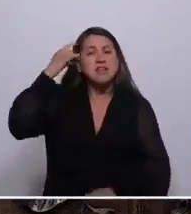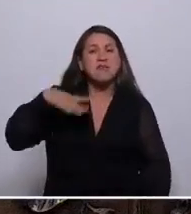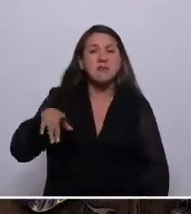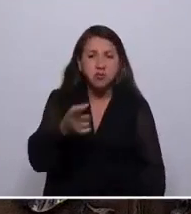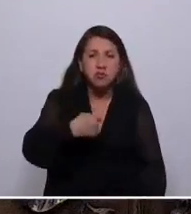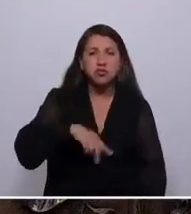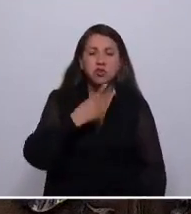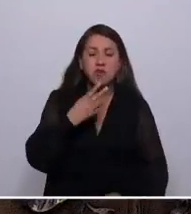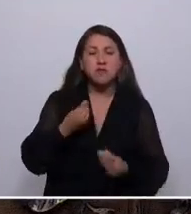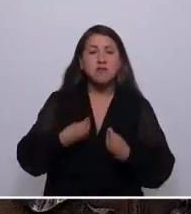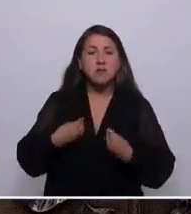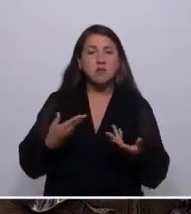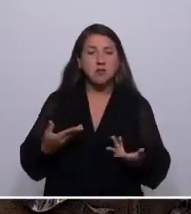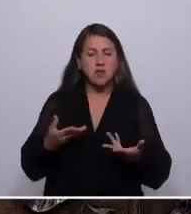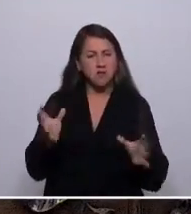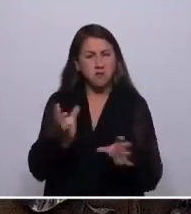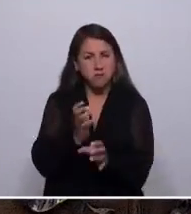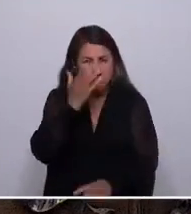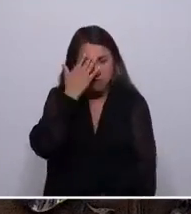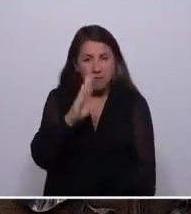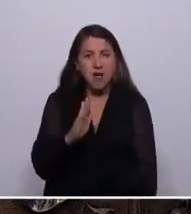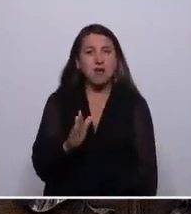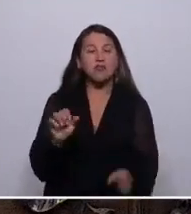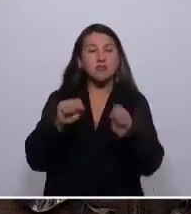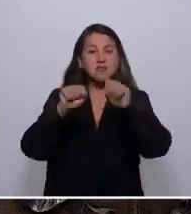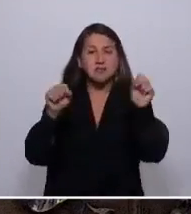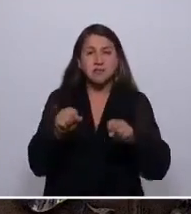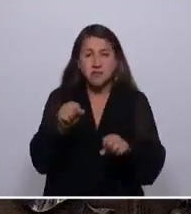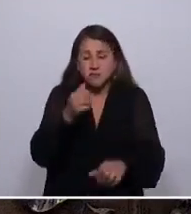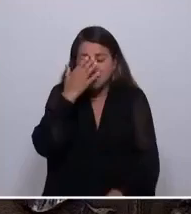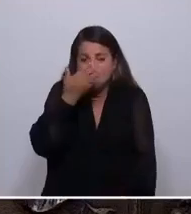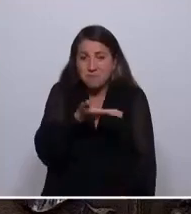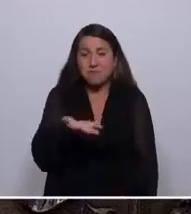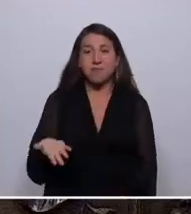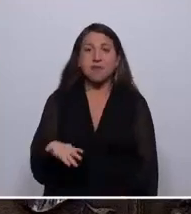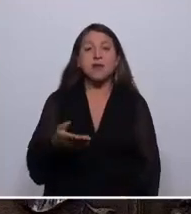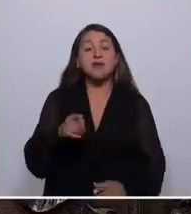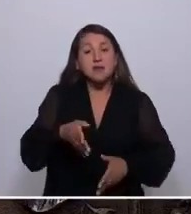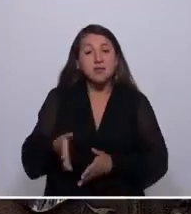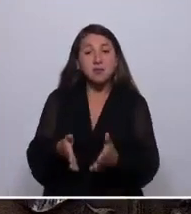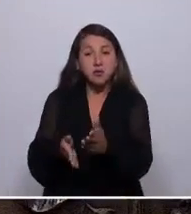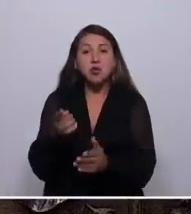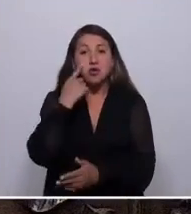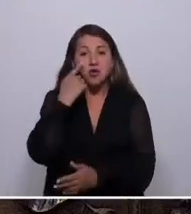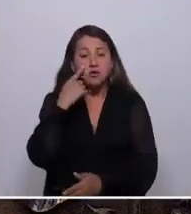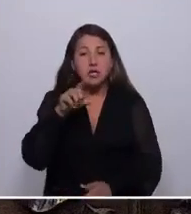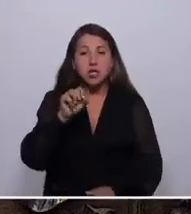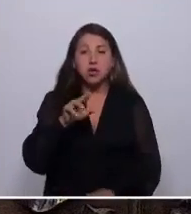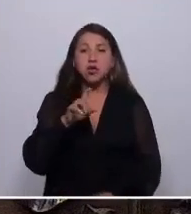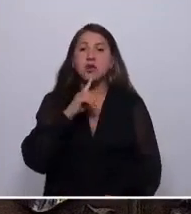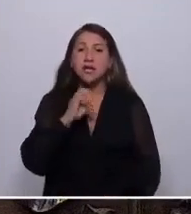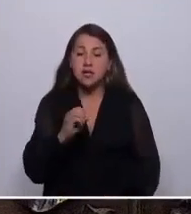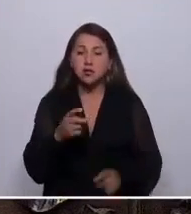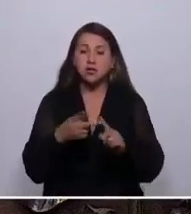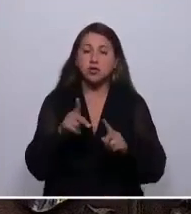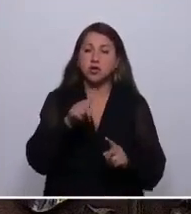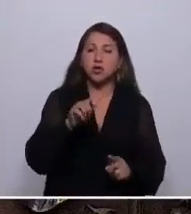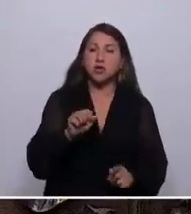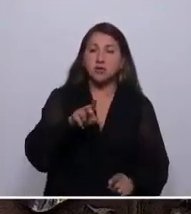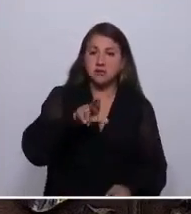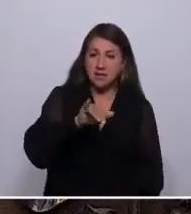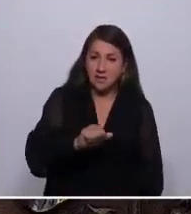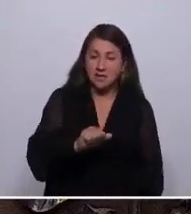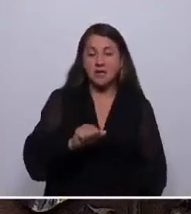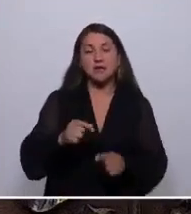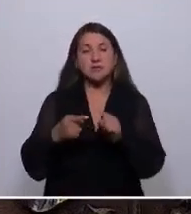la crueldad y el desinterés del sistema. En ese camino conocí los casos de Loreto, Sandra, la señora Grisel, mamá de